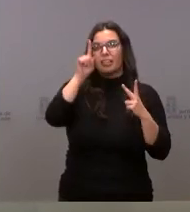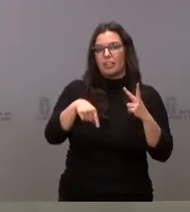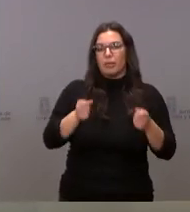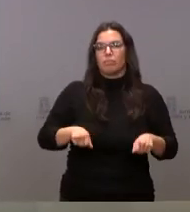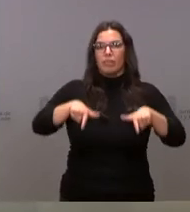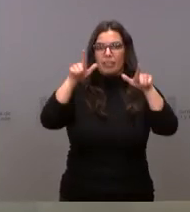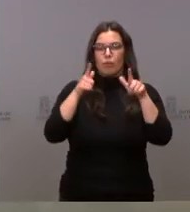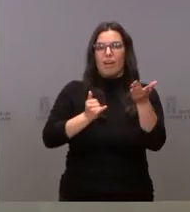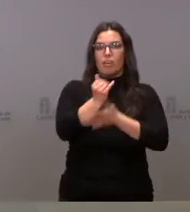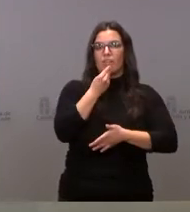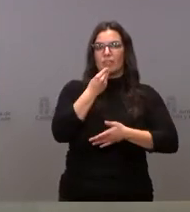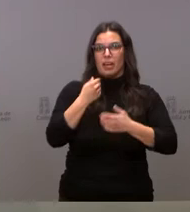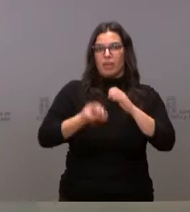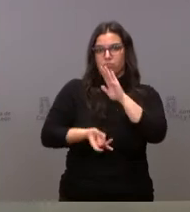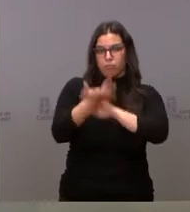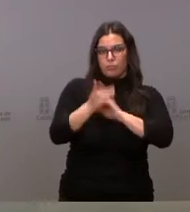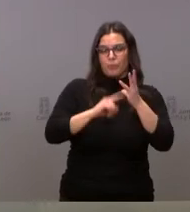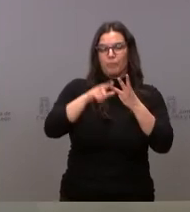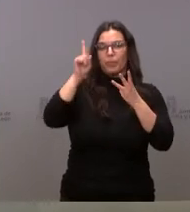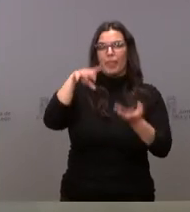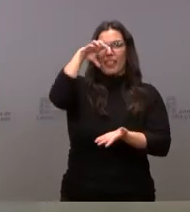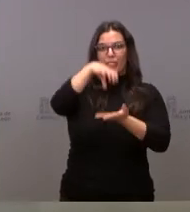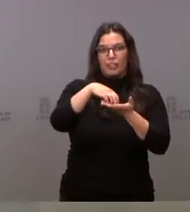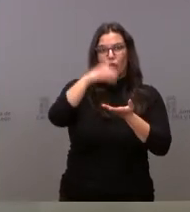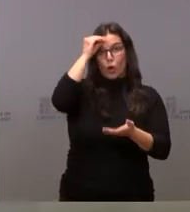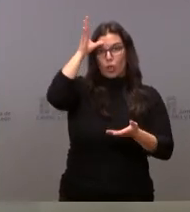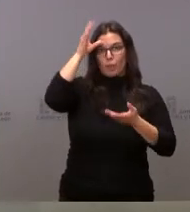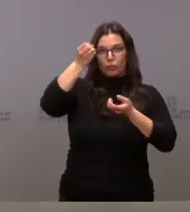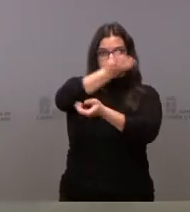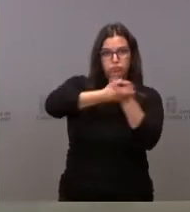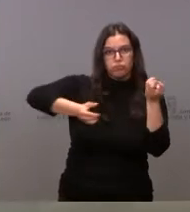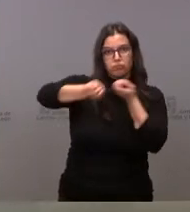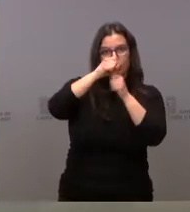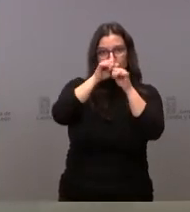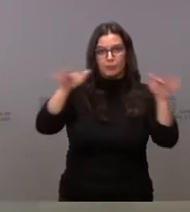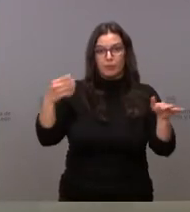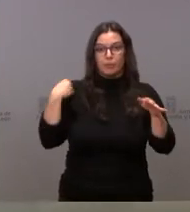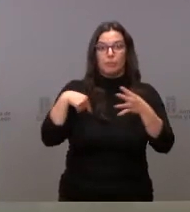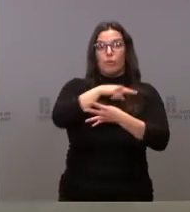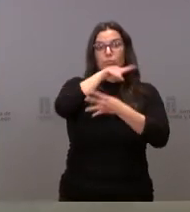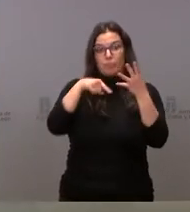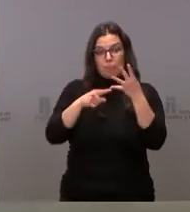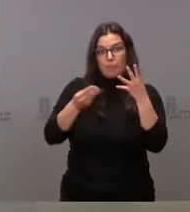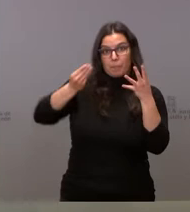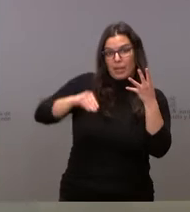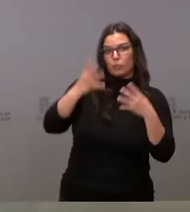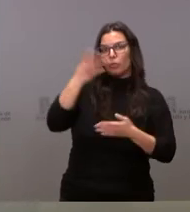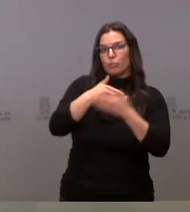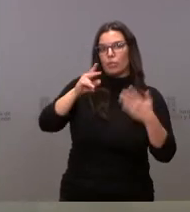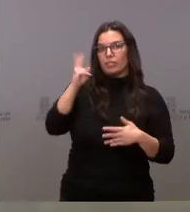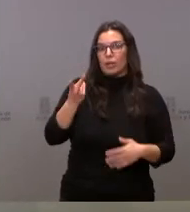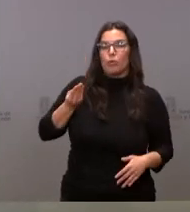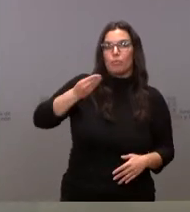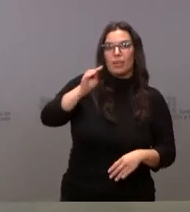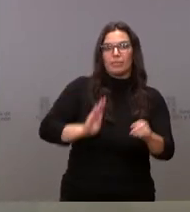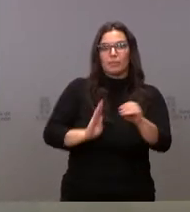agroalimentaria y del centro de transferencia del conocimiento unimos hoy estos cuatro millones de euros adicionales de inversión